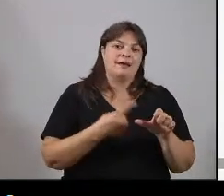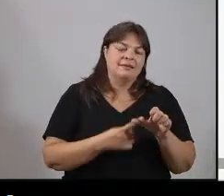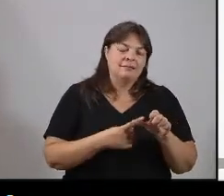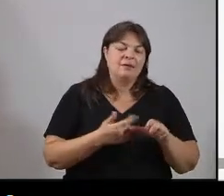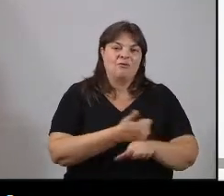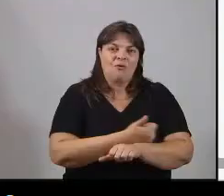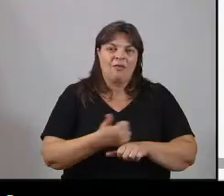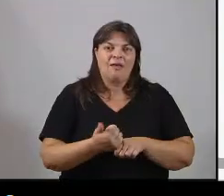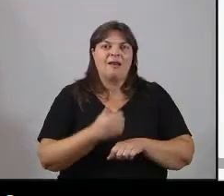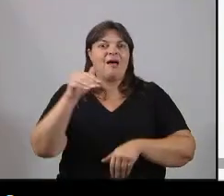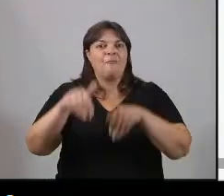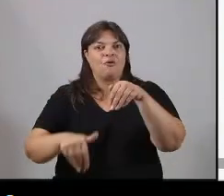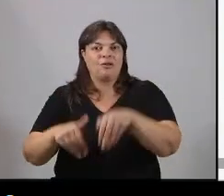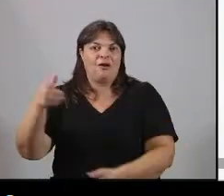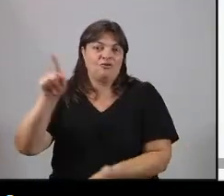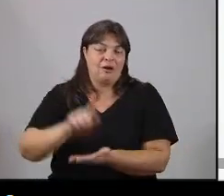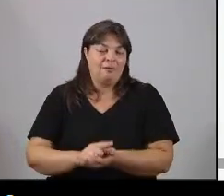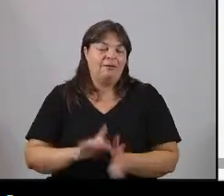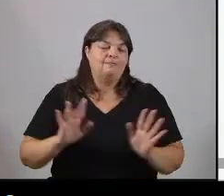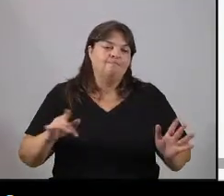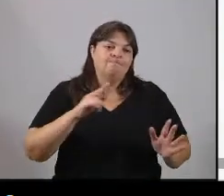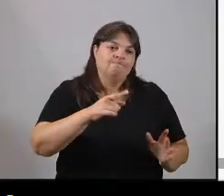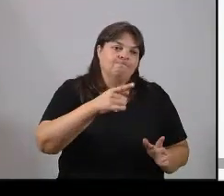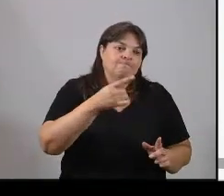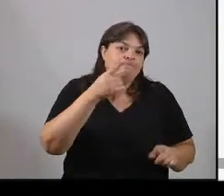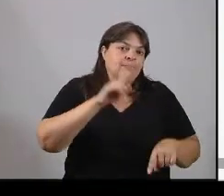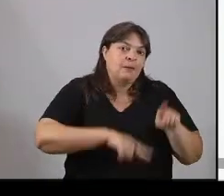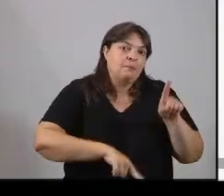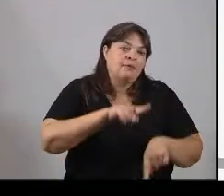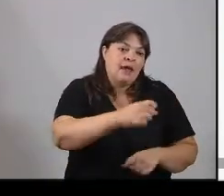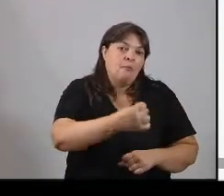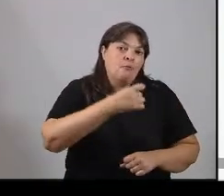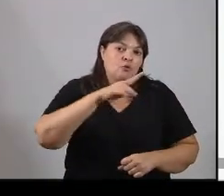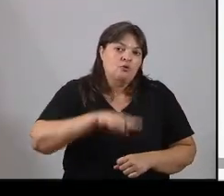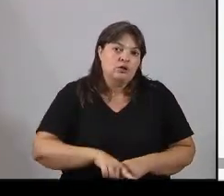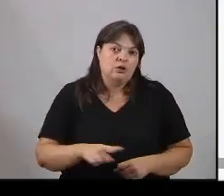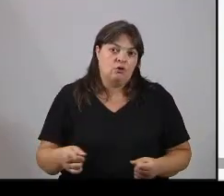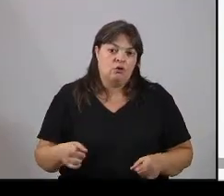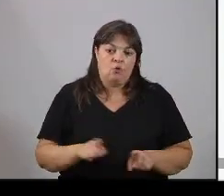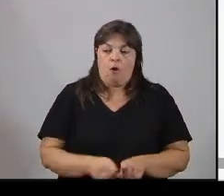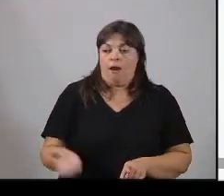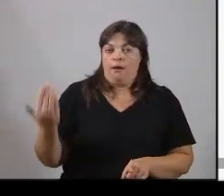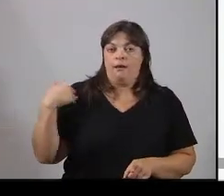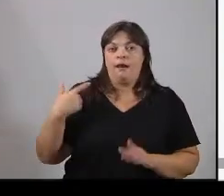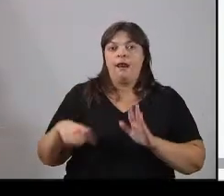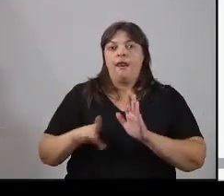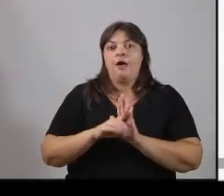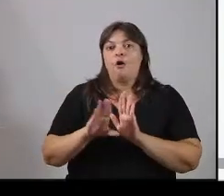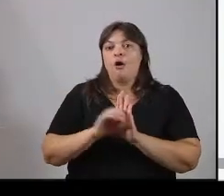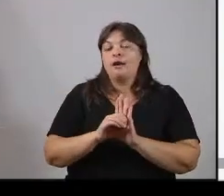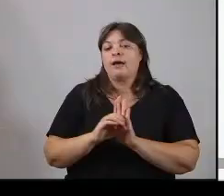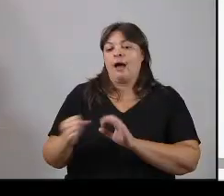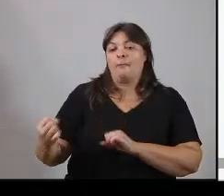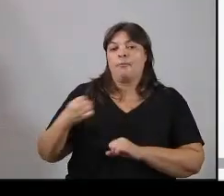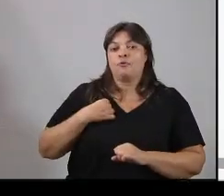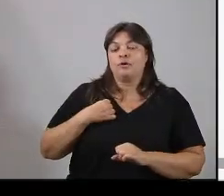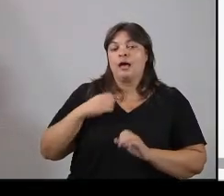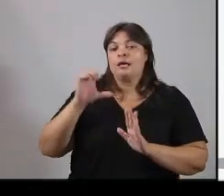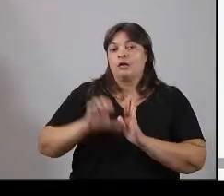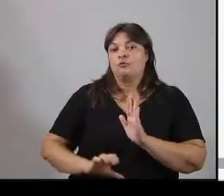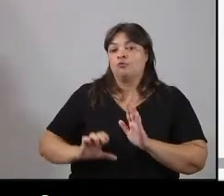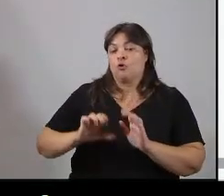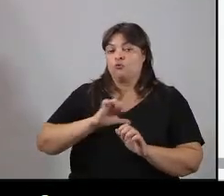urnas. Bueno, pues está en su mano que no sea. Del mismo modo que apoyaron esa ley orgánica, el Estatuto de